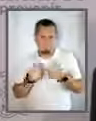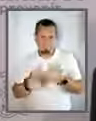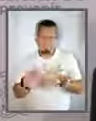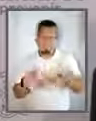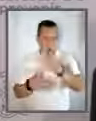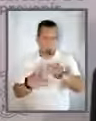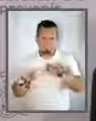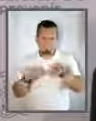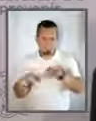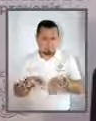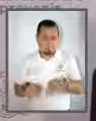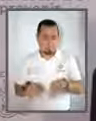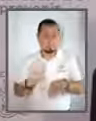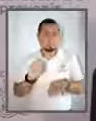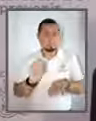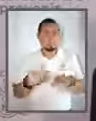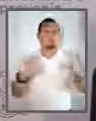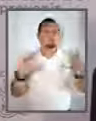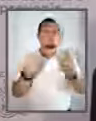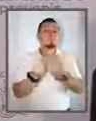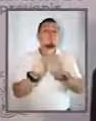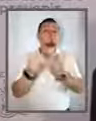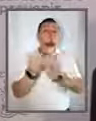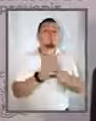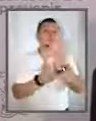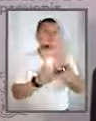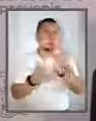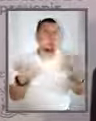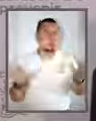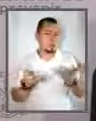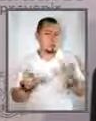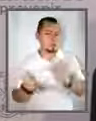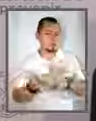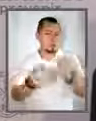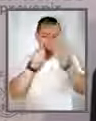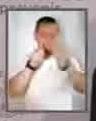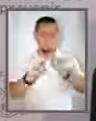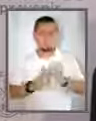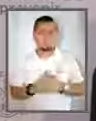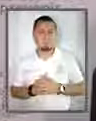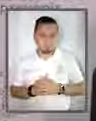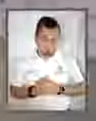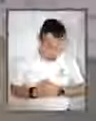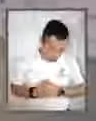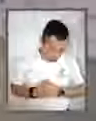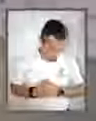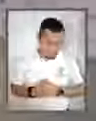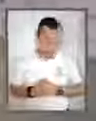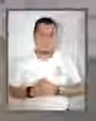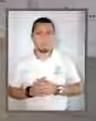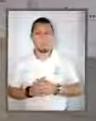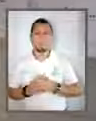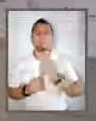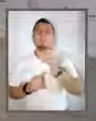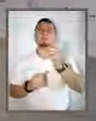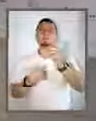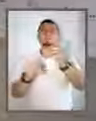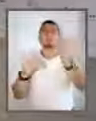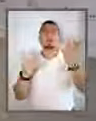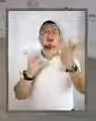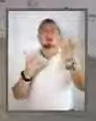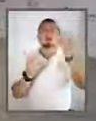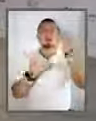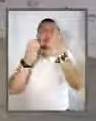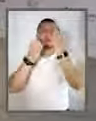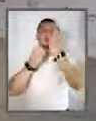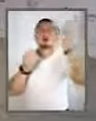Ejecutivo en cualquier acción en la que se requiera. Gracias. Junuen Mora, del Informador. ¿Qué tipo de pruebas realizaban